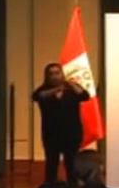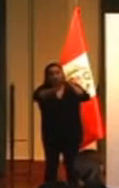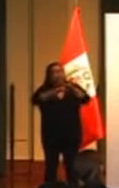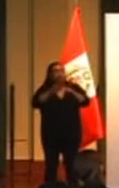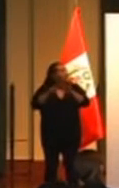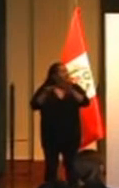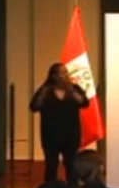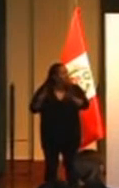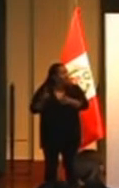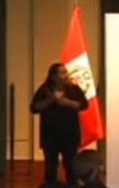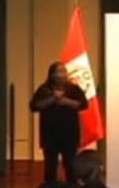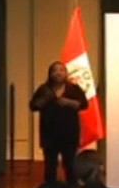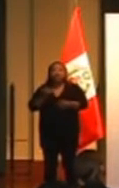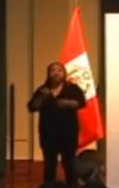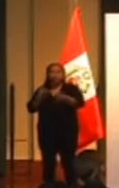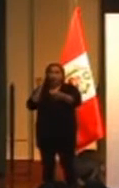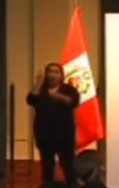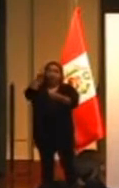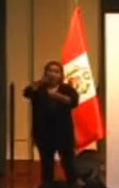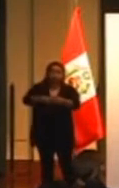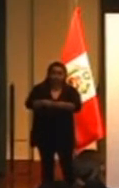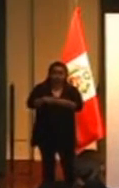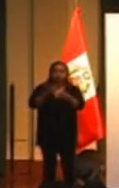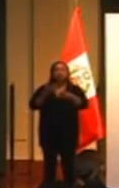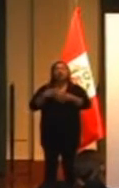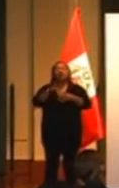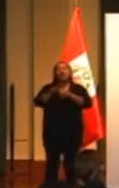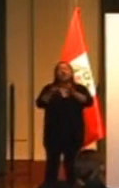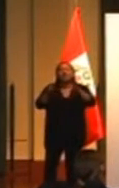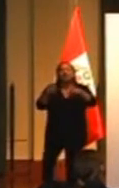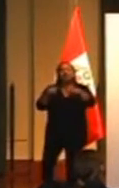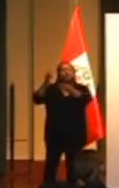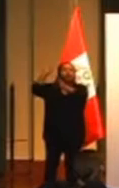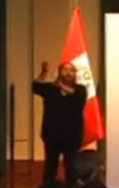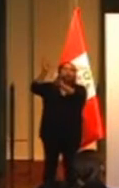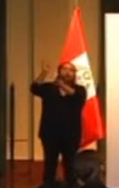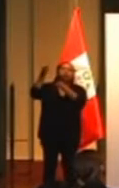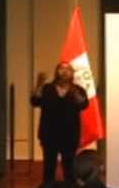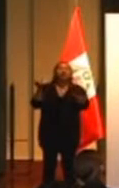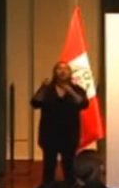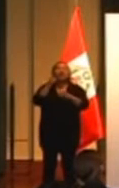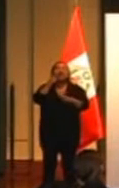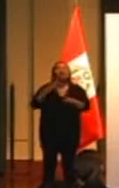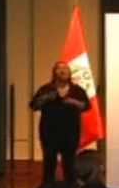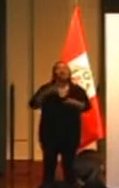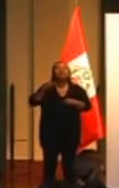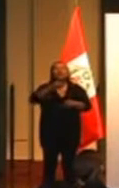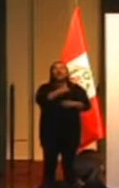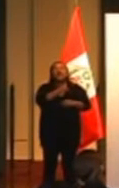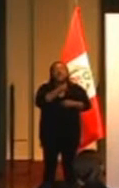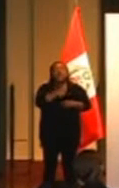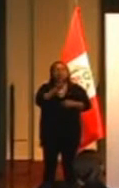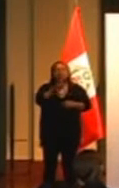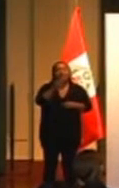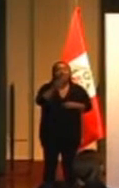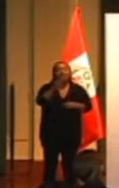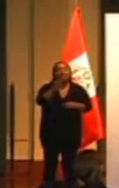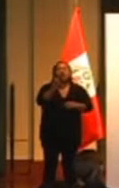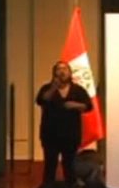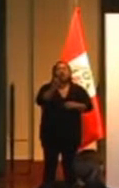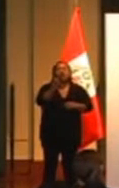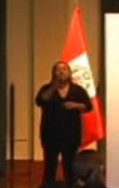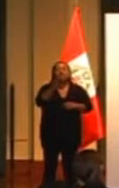2016, me tocó participar como panelista de la exposición del señor ministro del Interior, Basombrío, en